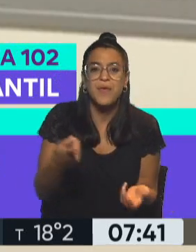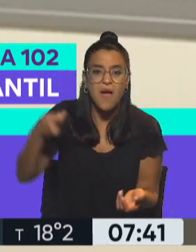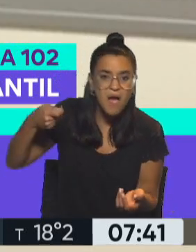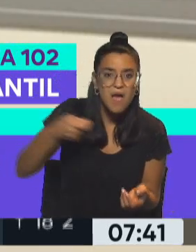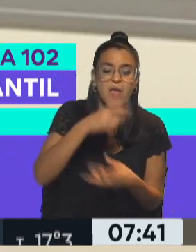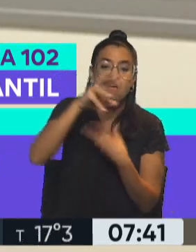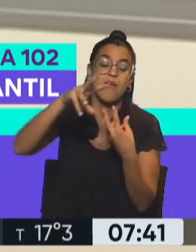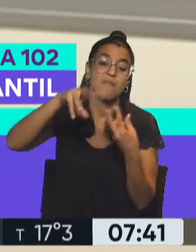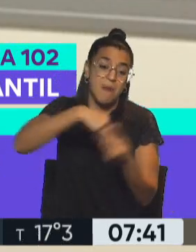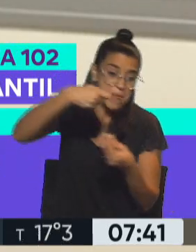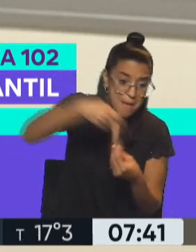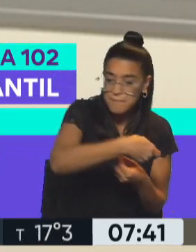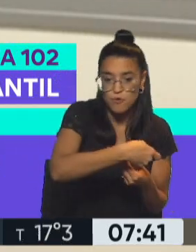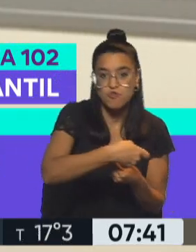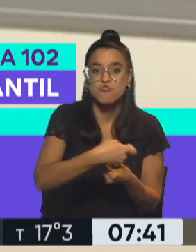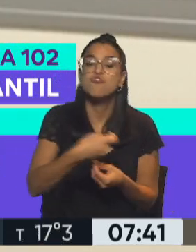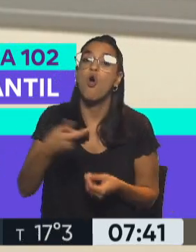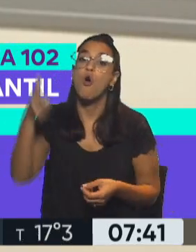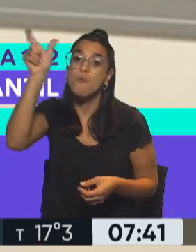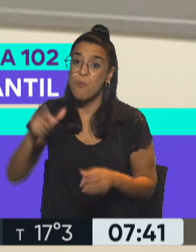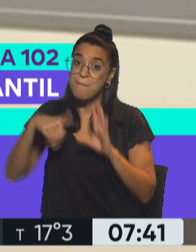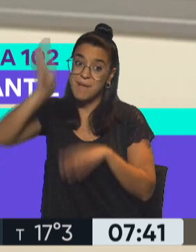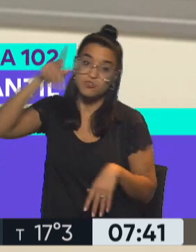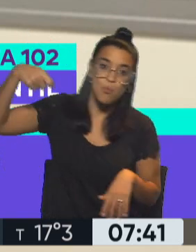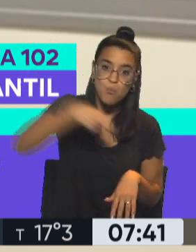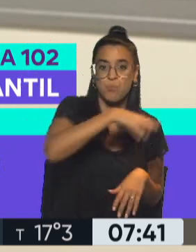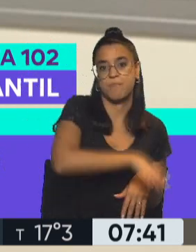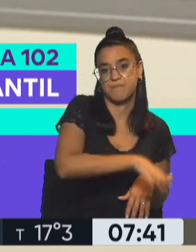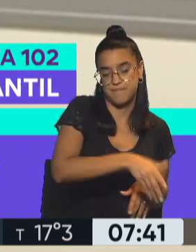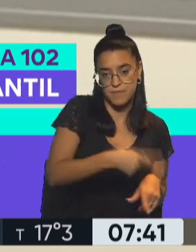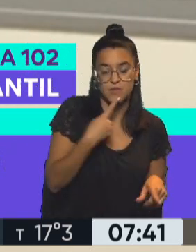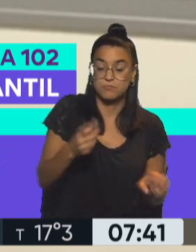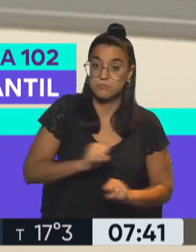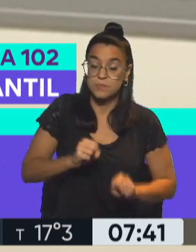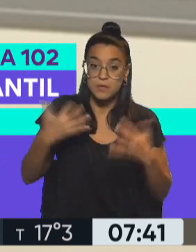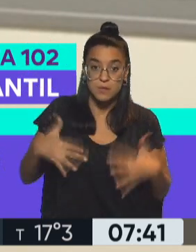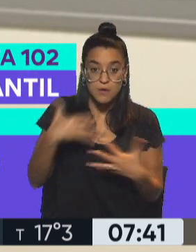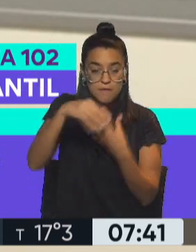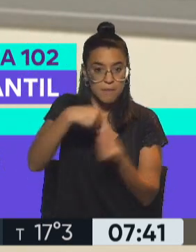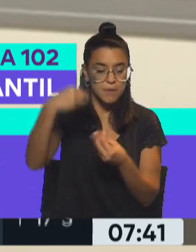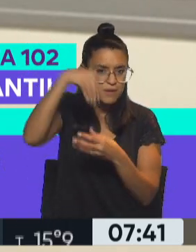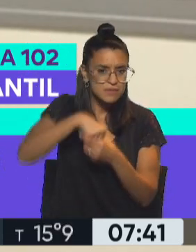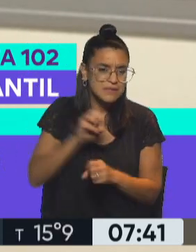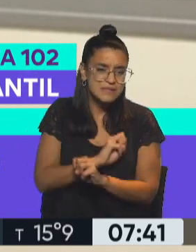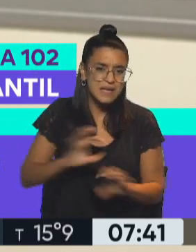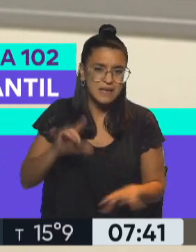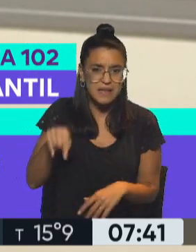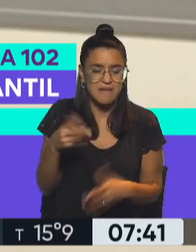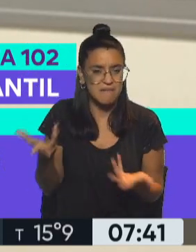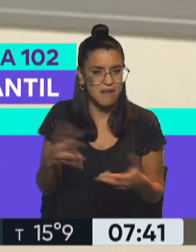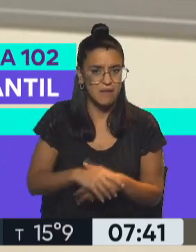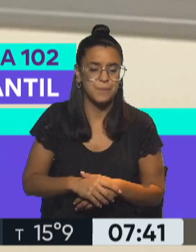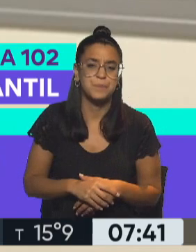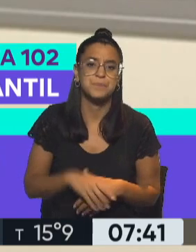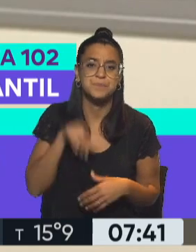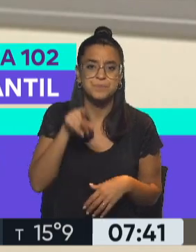sí de un infanticidio. Y eso provoca un shock muy importante en el núcleo, es algo muy disruptivo en el núcleo de las familias,